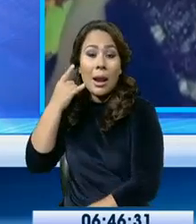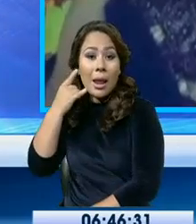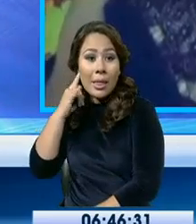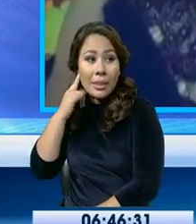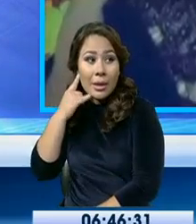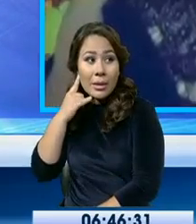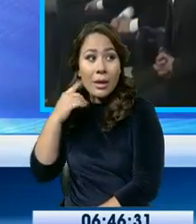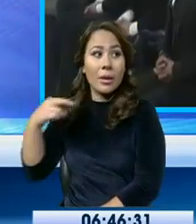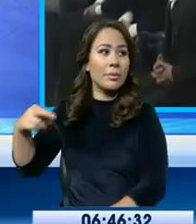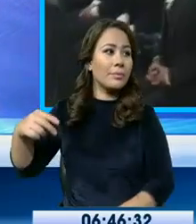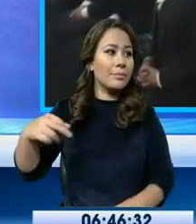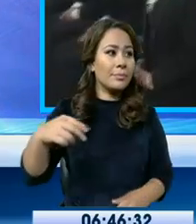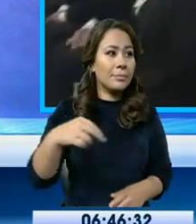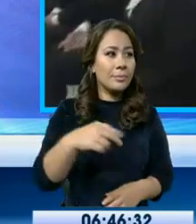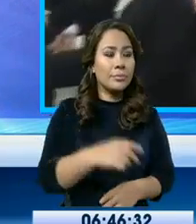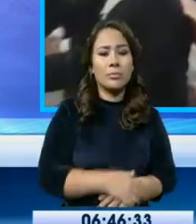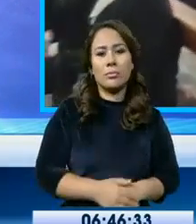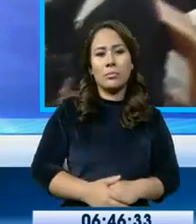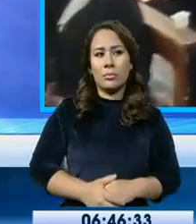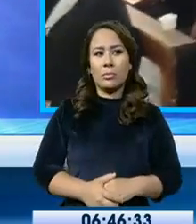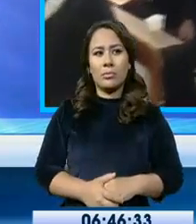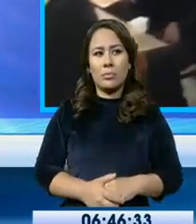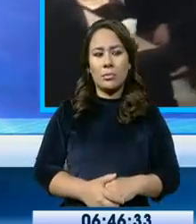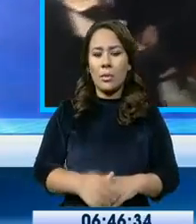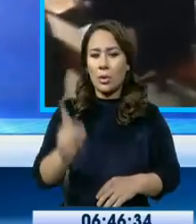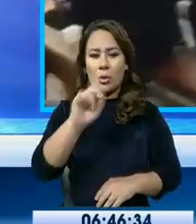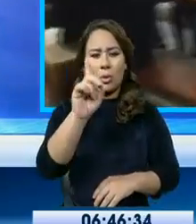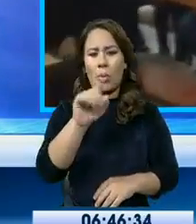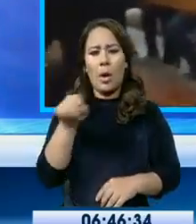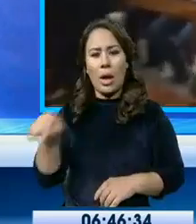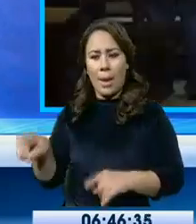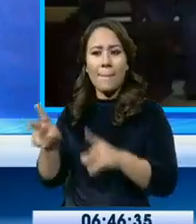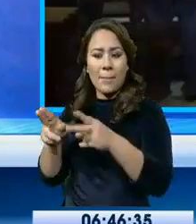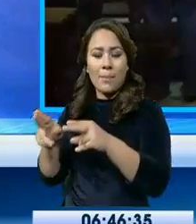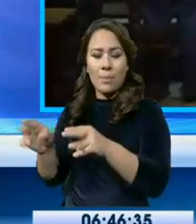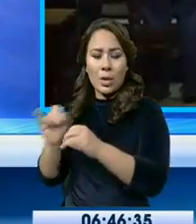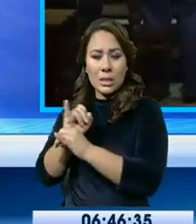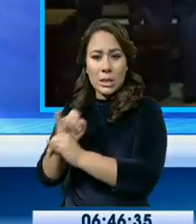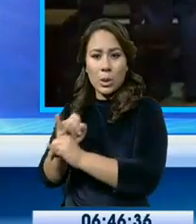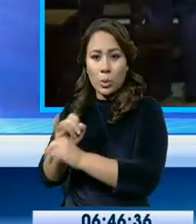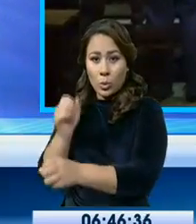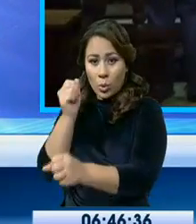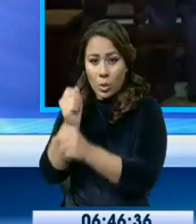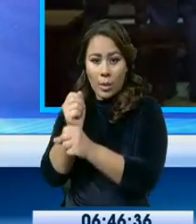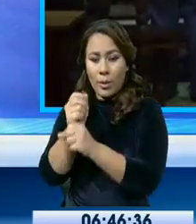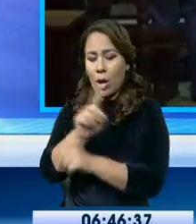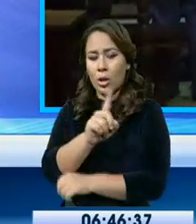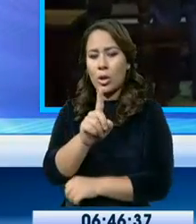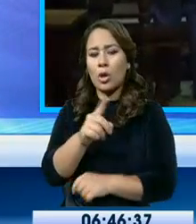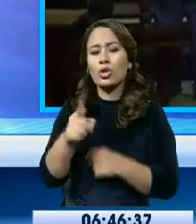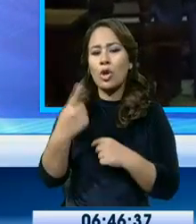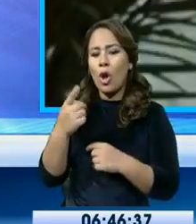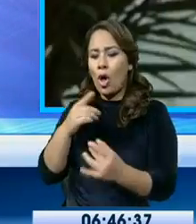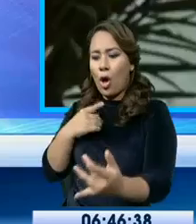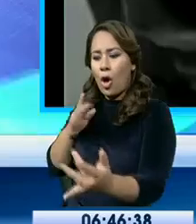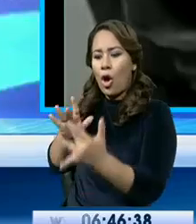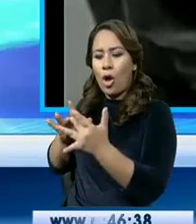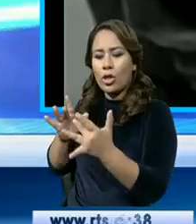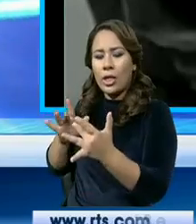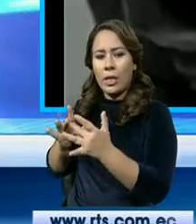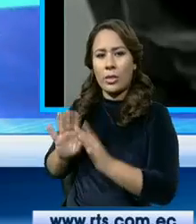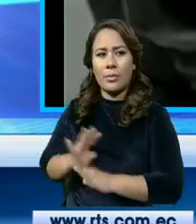salió? No, él no trabajaba justamente en ese establecimiento, pero tenía contacto con la menor porque también